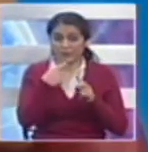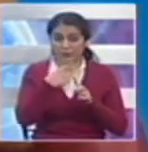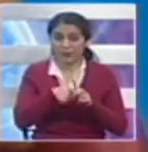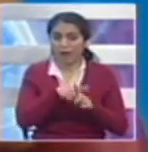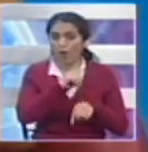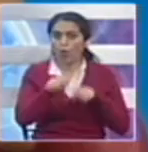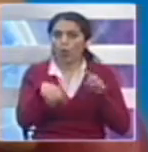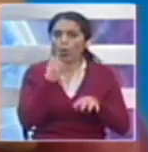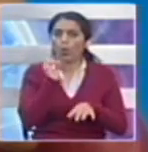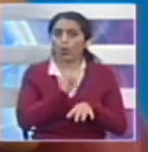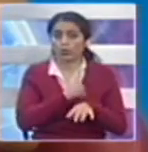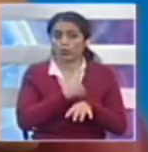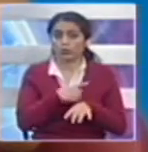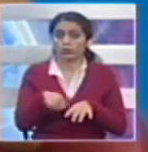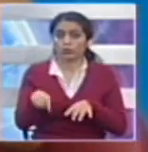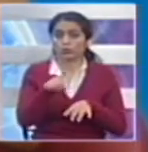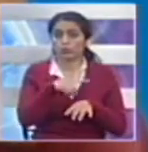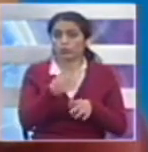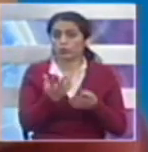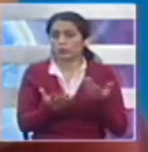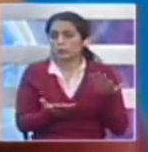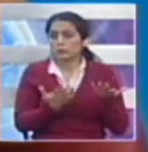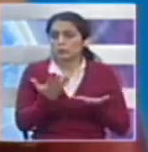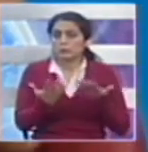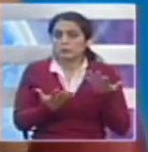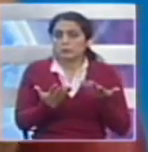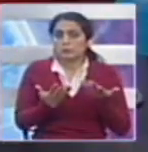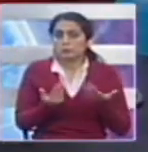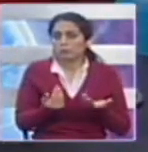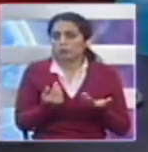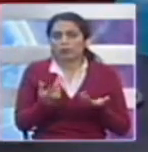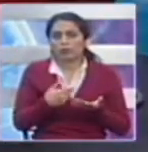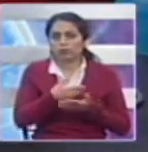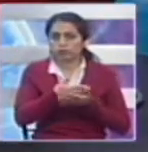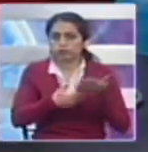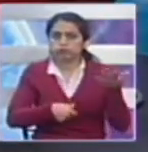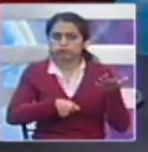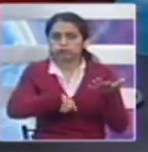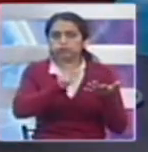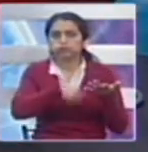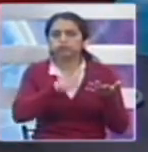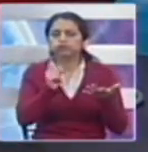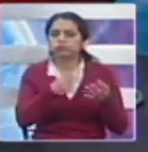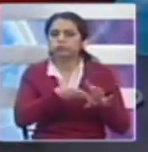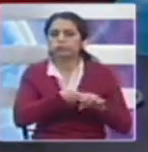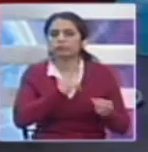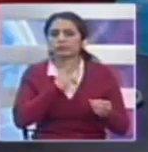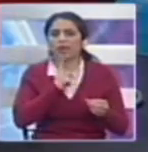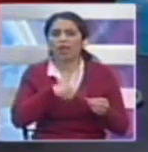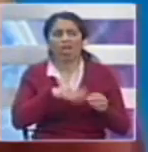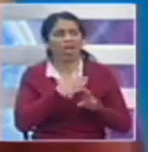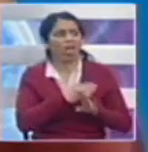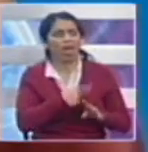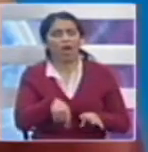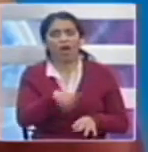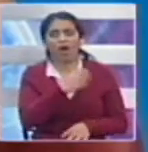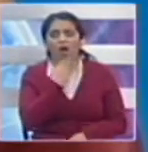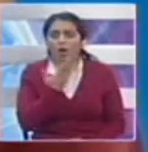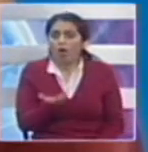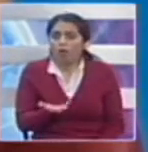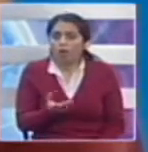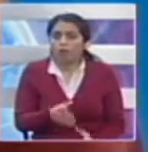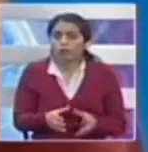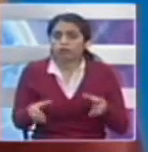fueron separados con la figura de la compra de renuncias. Esto pues ha generado una reacción, ha generado rechazo por parte de la Federación